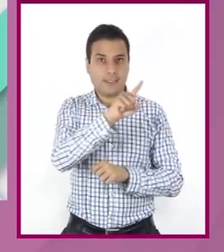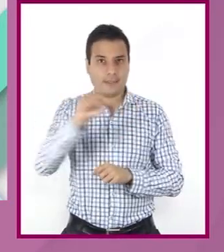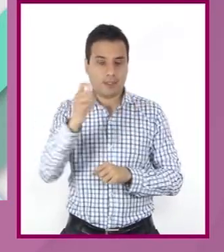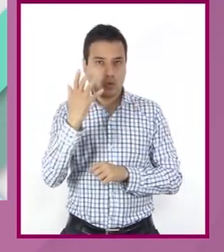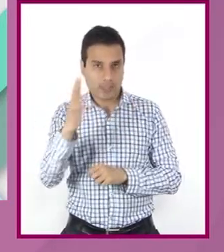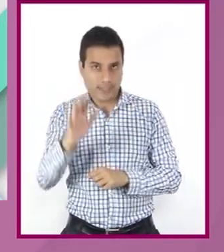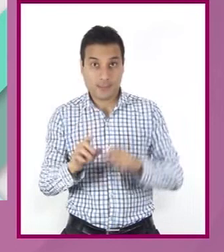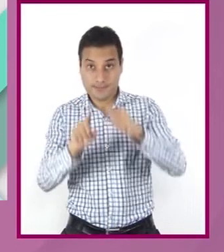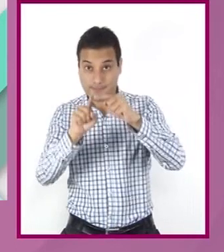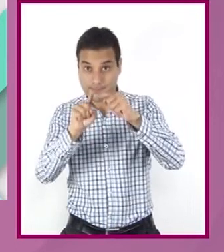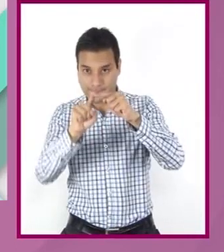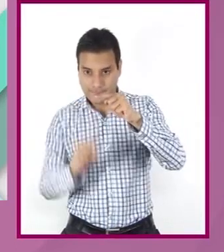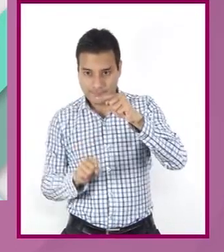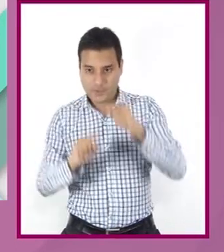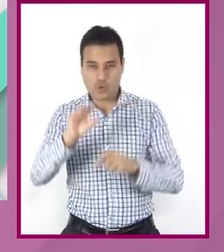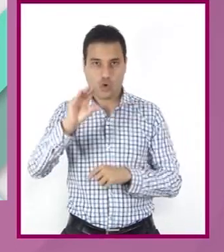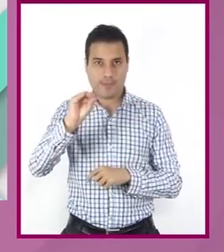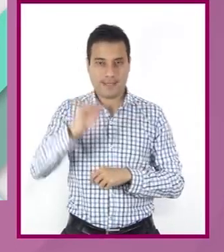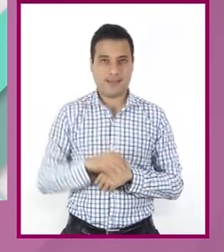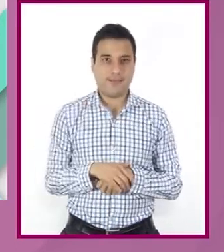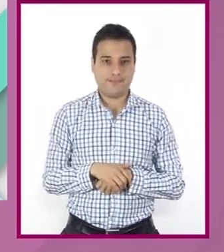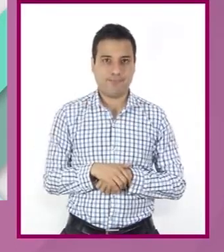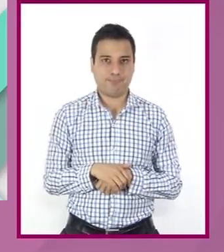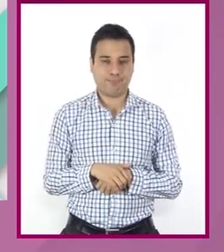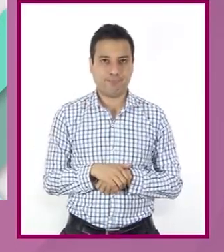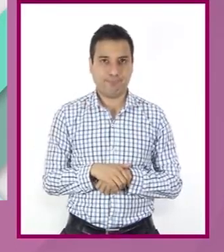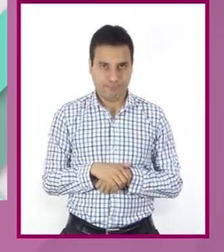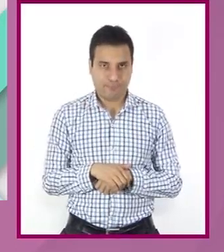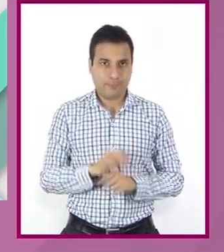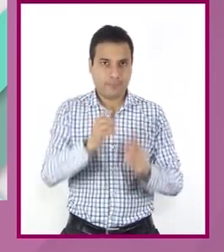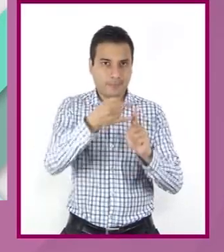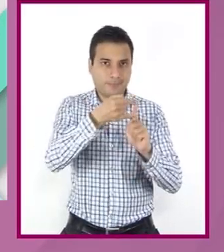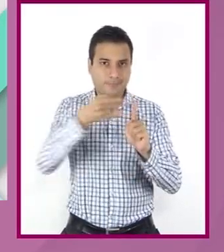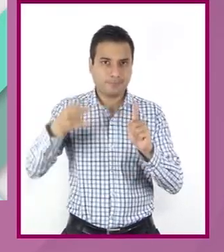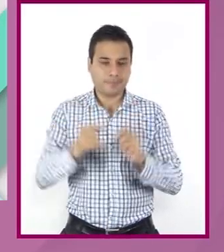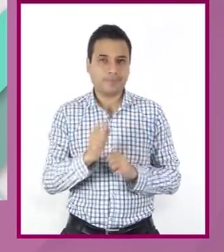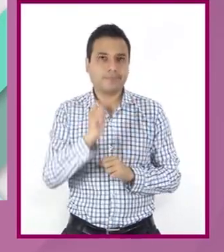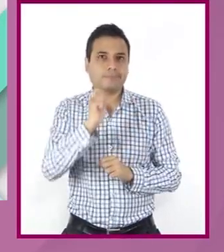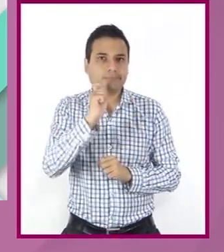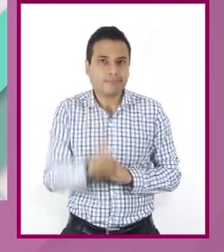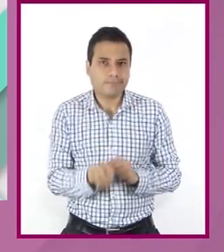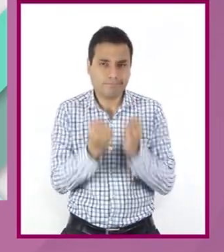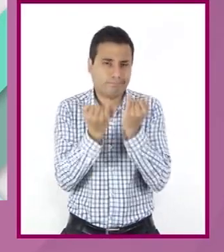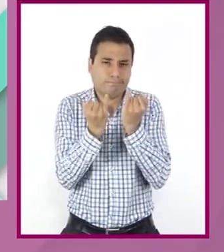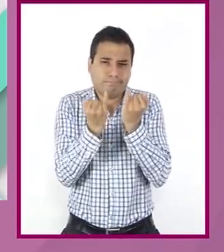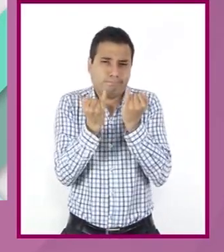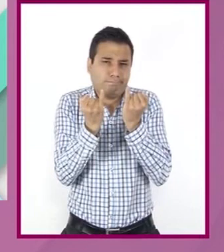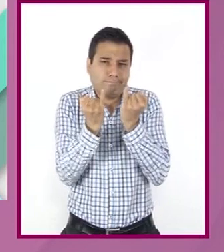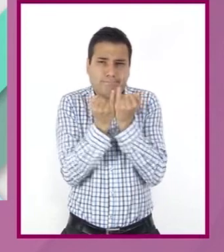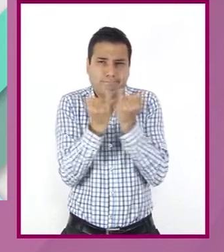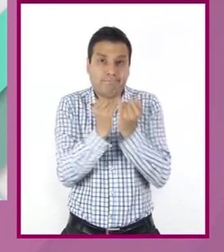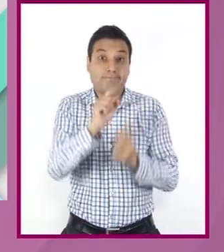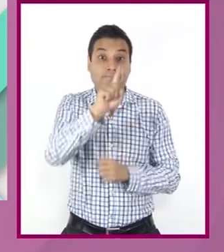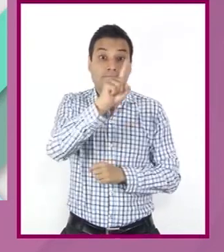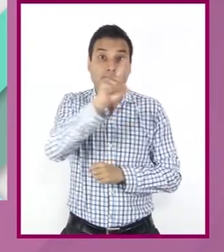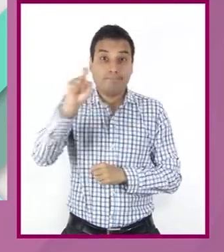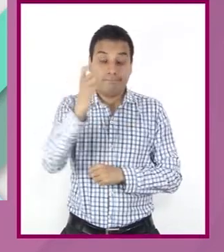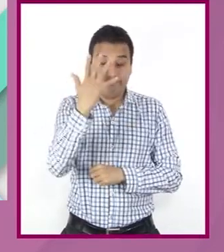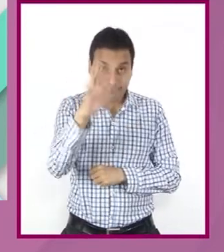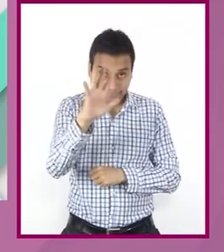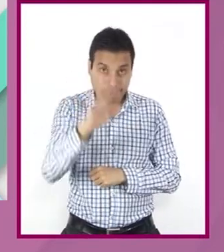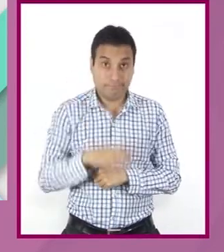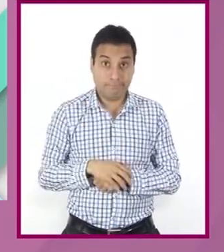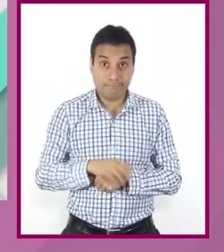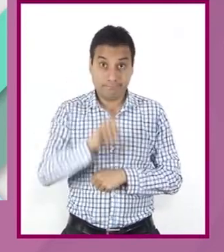90 metros de ancho. Las principales características del rectángulo son que tiene lados paralelos iguales 2 a 2 y sus